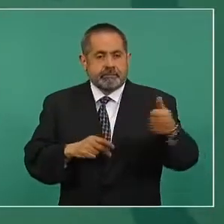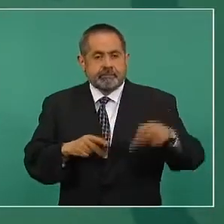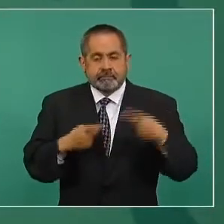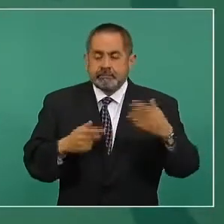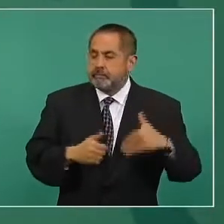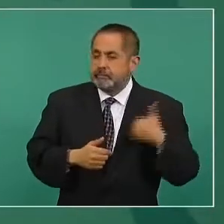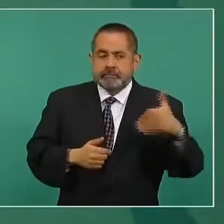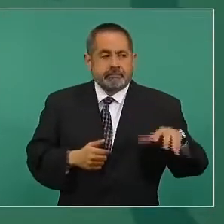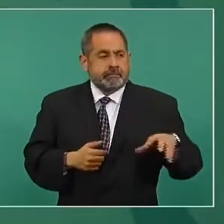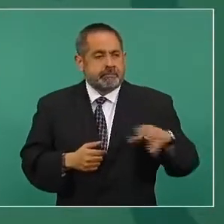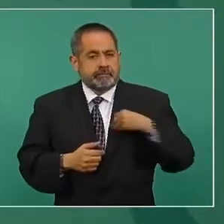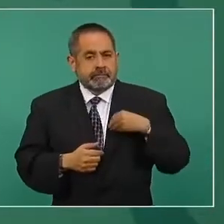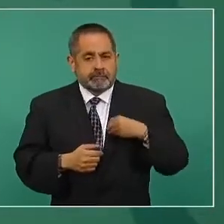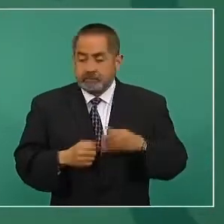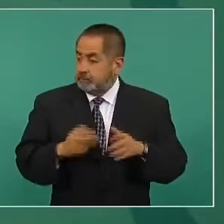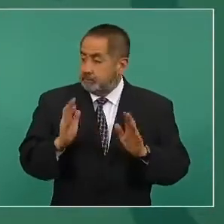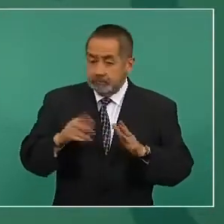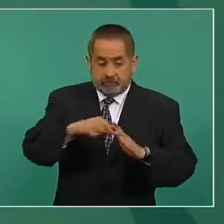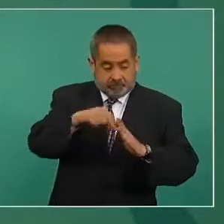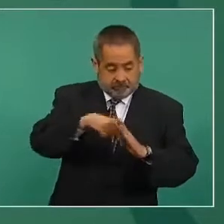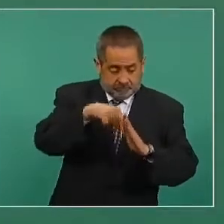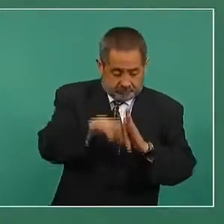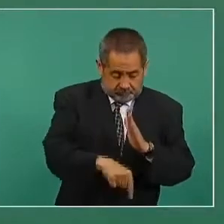y no han perforado un pozo.